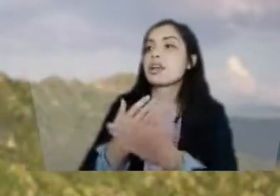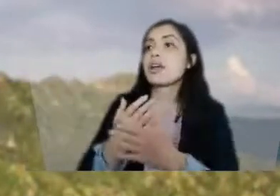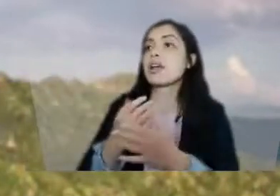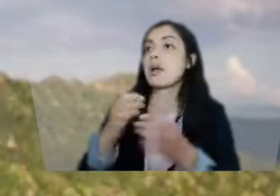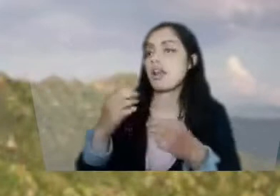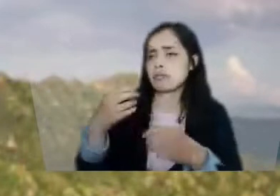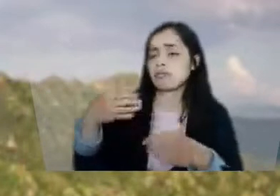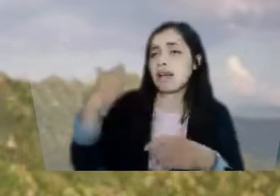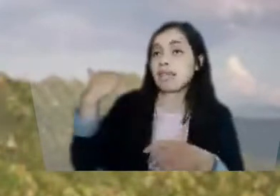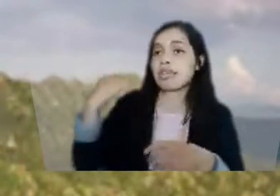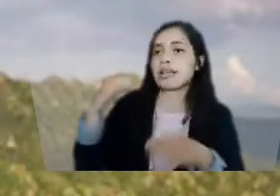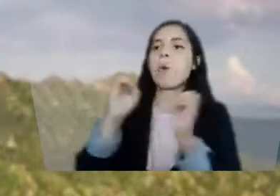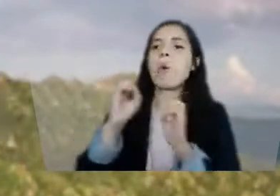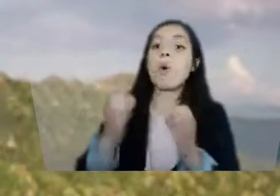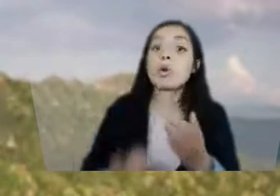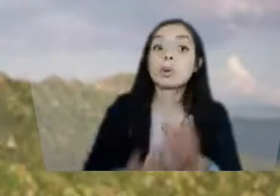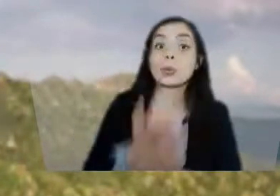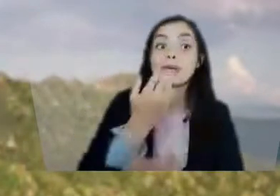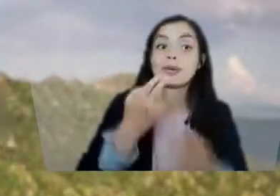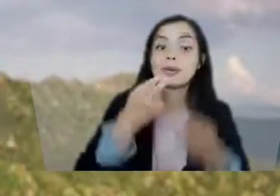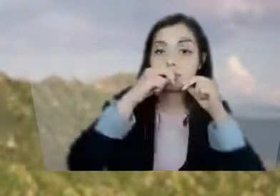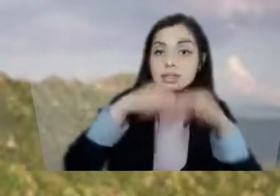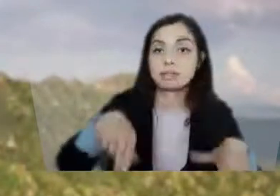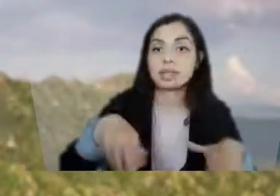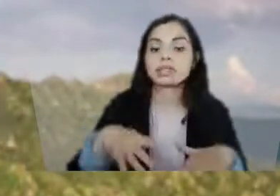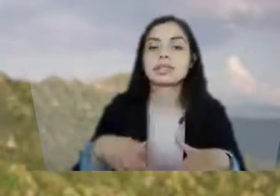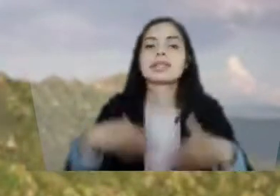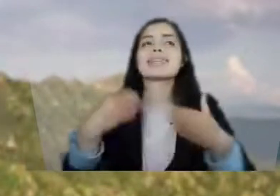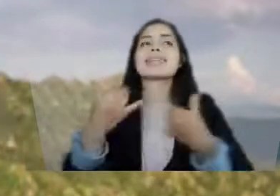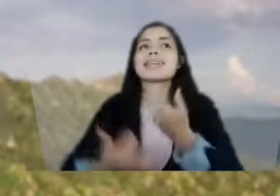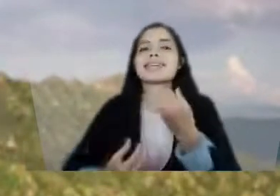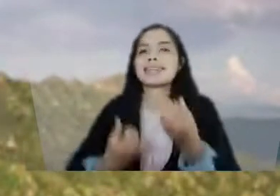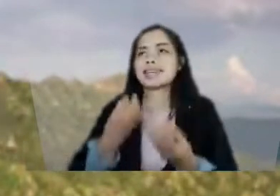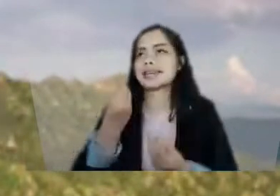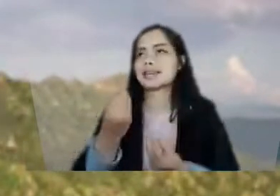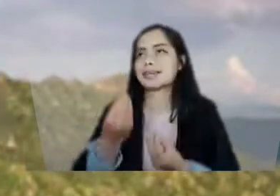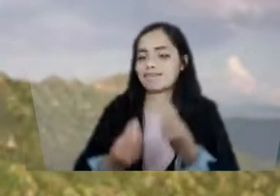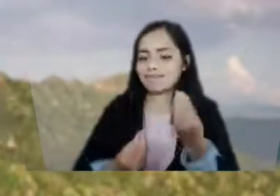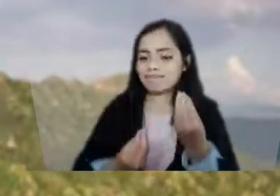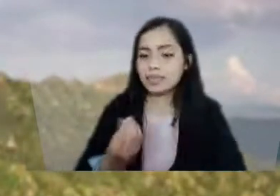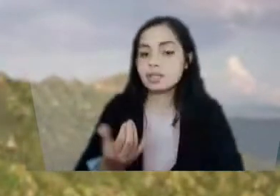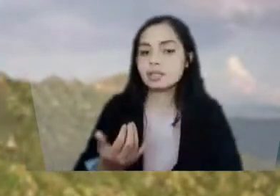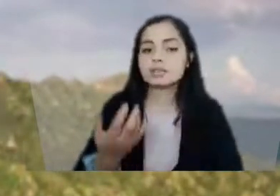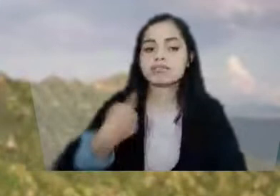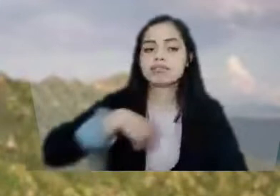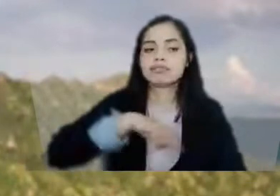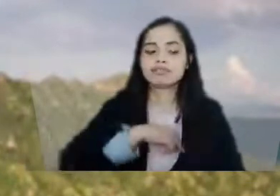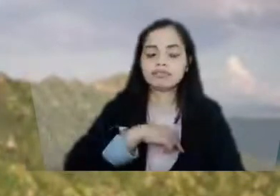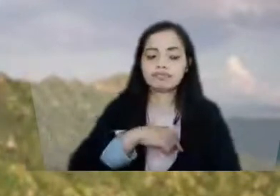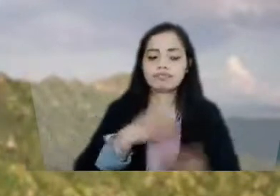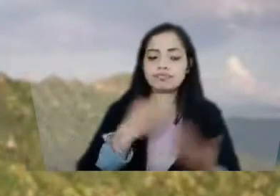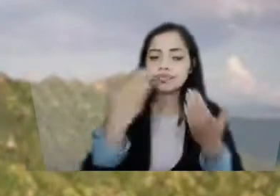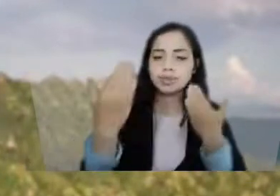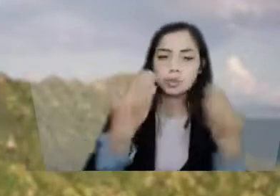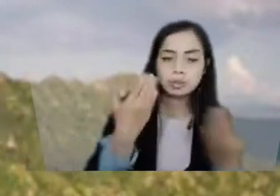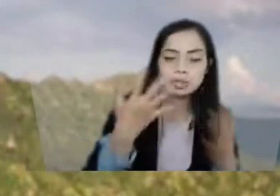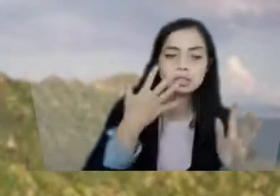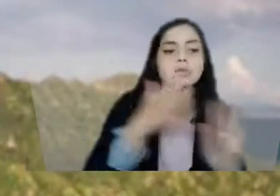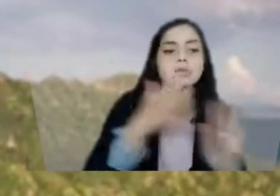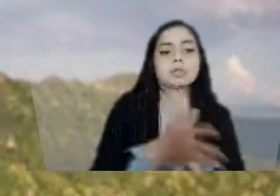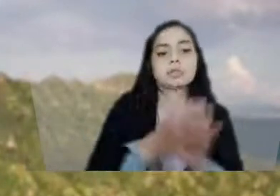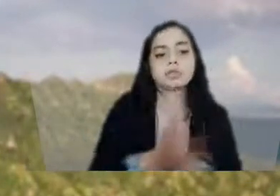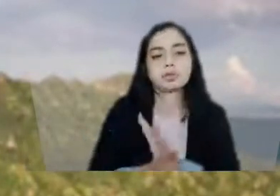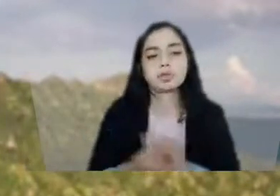la información moderna y compartiendo con ellos este conocimiento científico, pero desde luego los especímenes, la